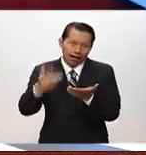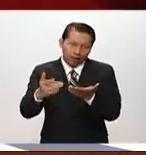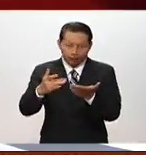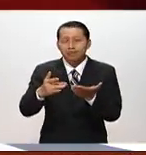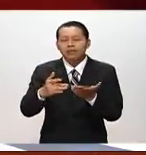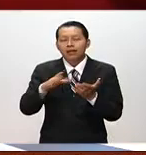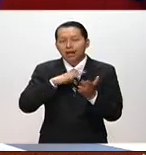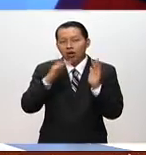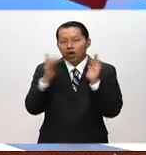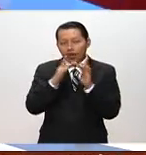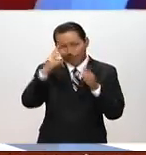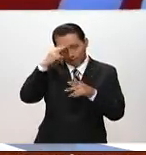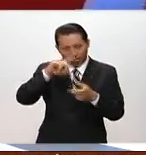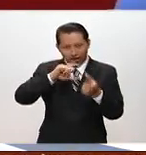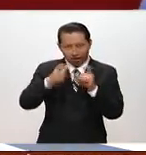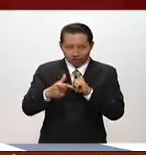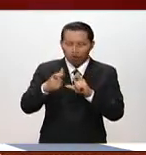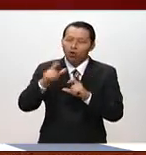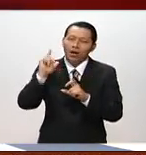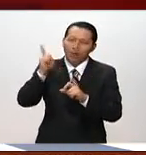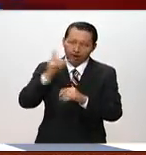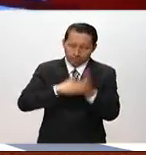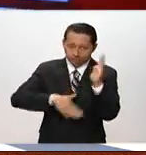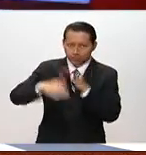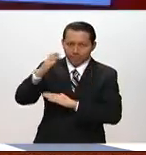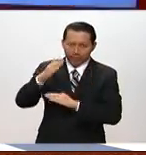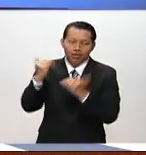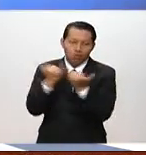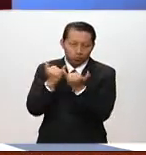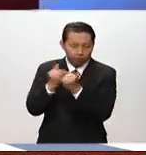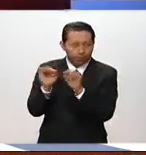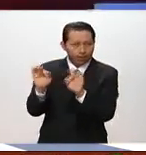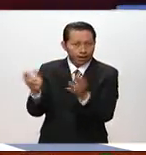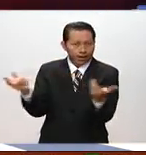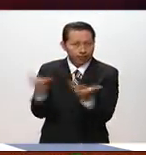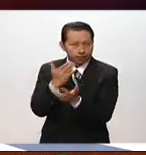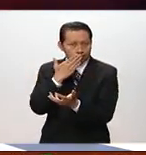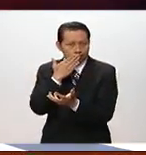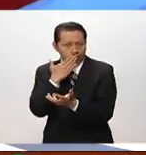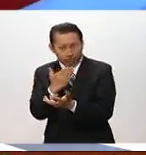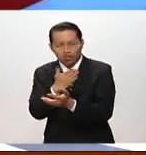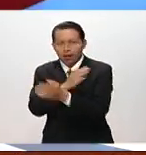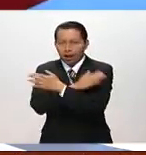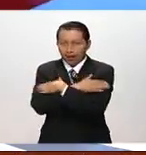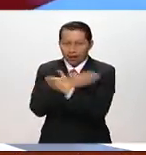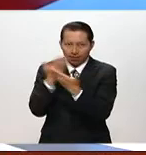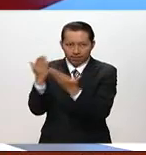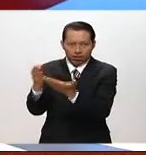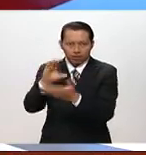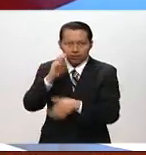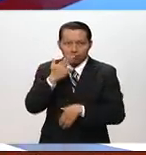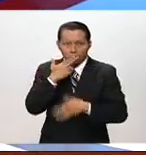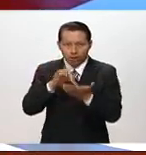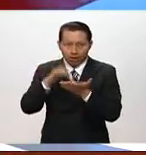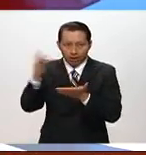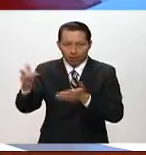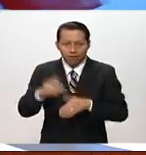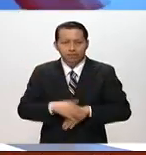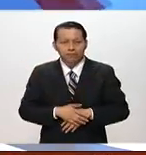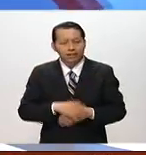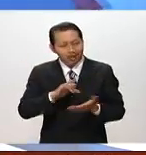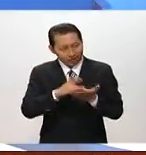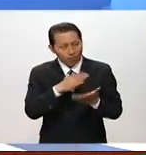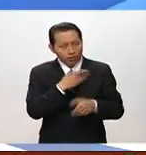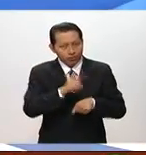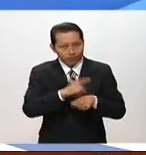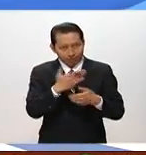en México al Día. Éxito, felicidades y un ejemplo a seguir sin duda alguna. Un fuerte abrazo hasta Chihuahua, gracias. Gracias, buen